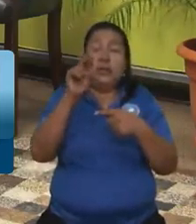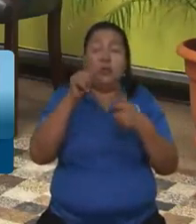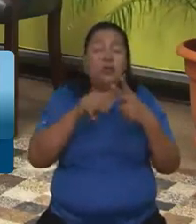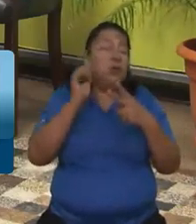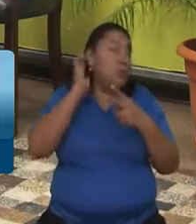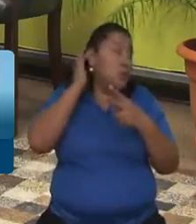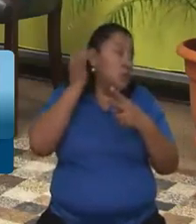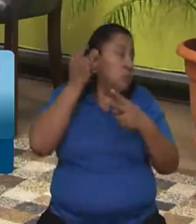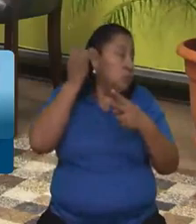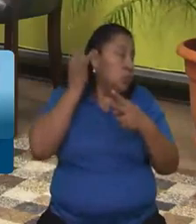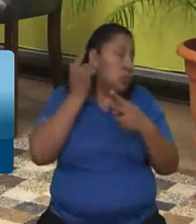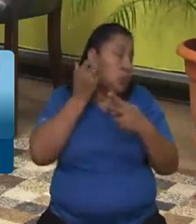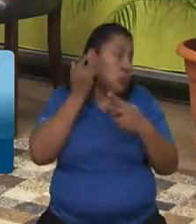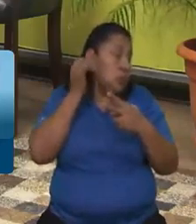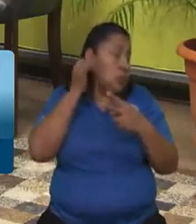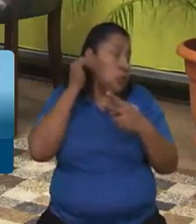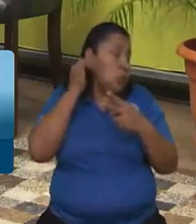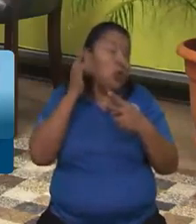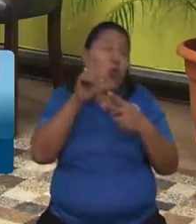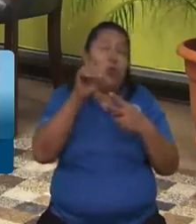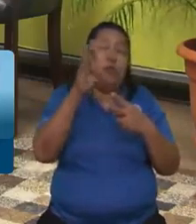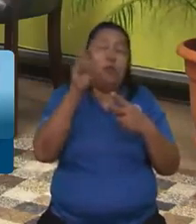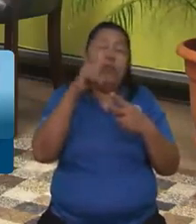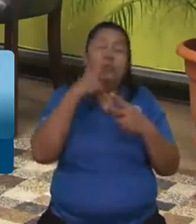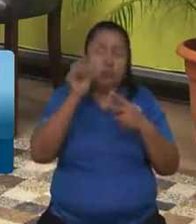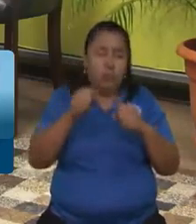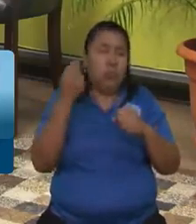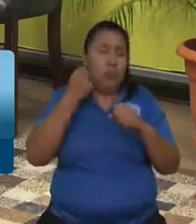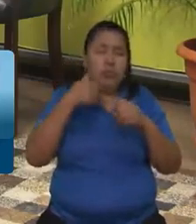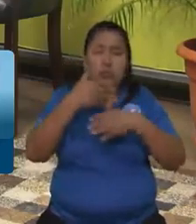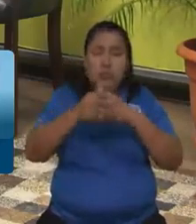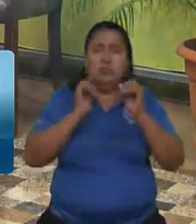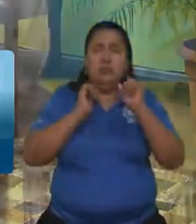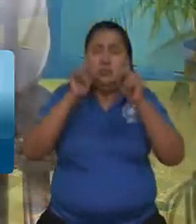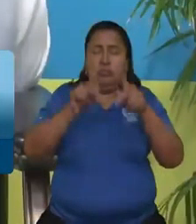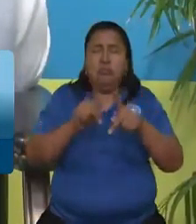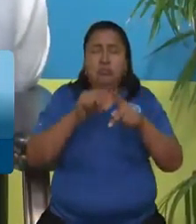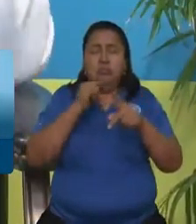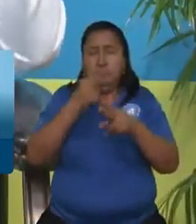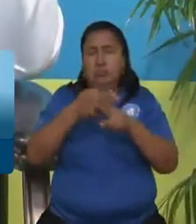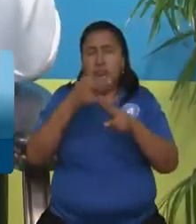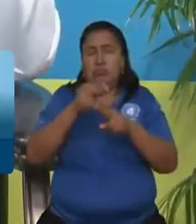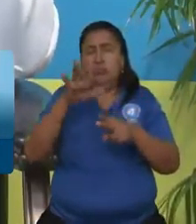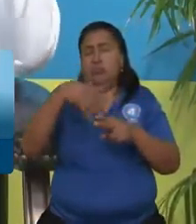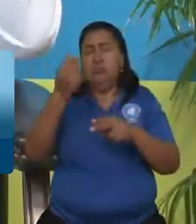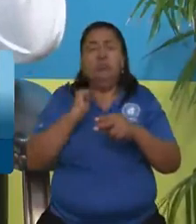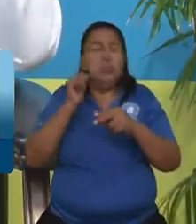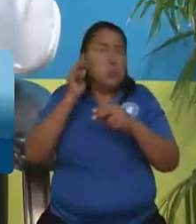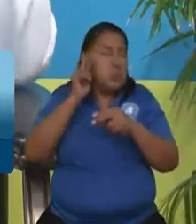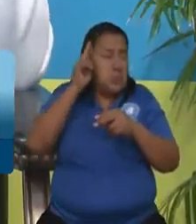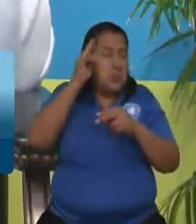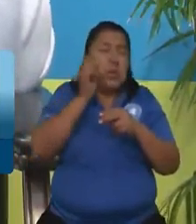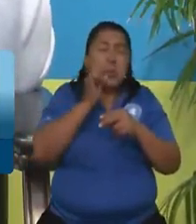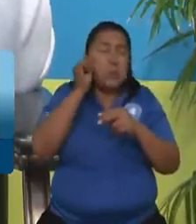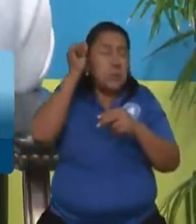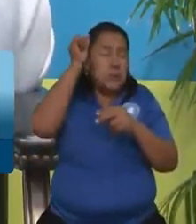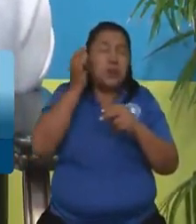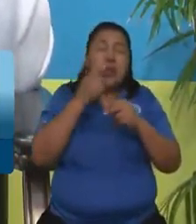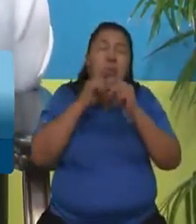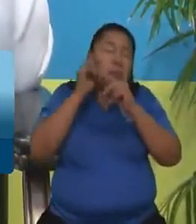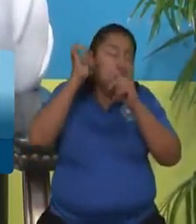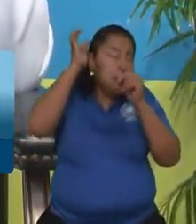sea introducción de agua en el oído, ¿a qué parte del oído estaríamos causando daño? Donde podemos influir como